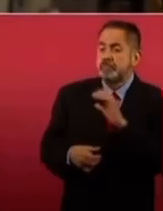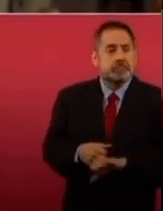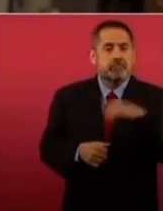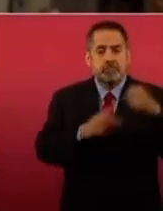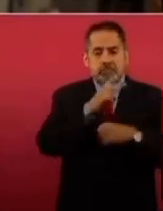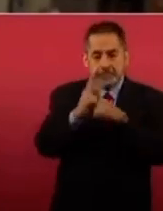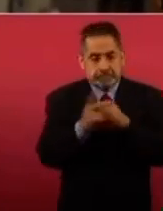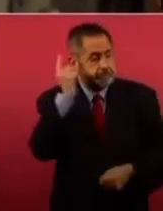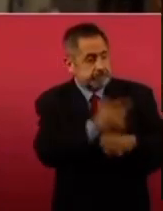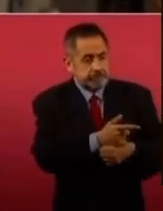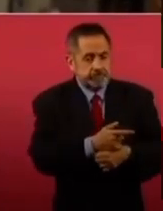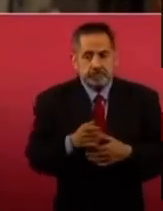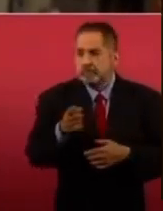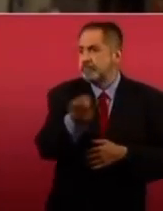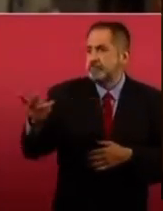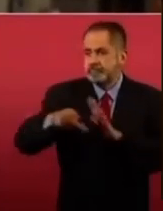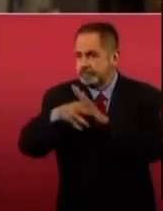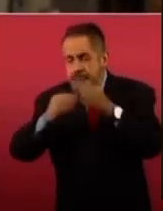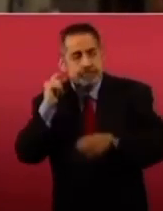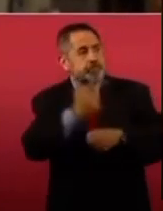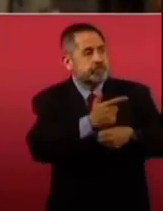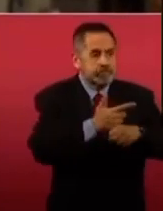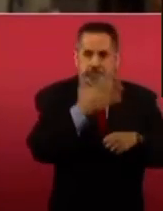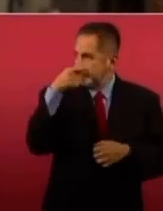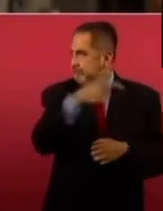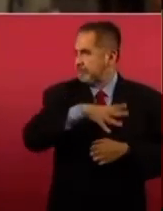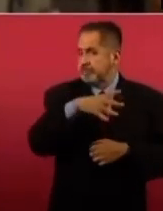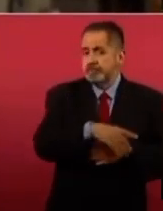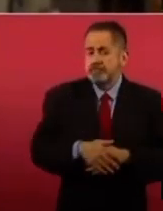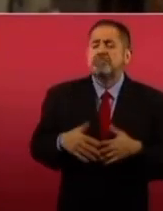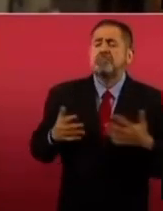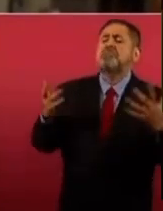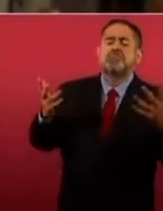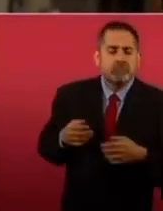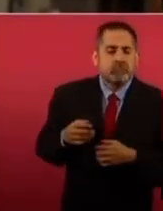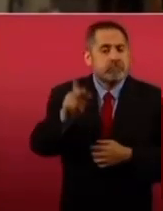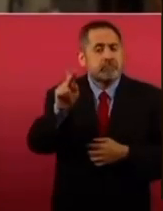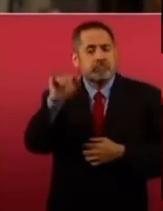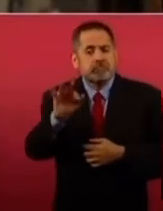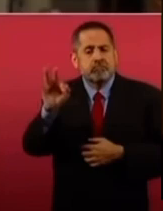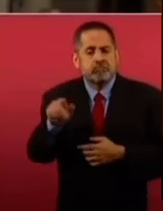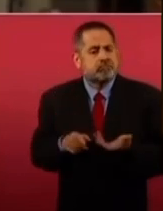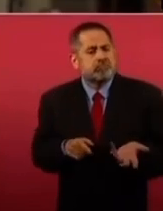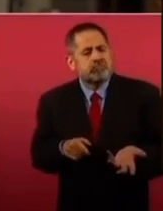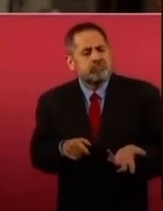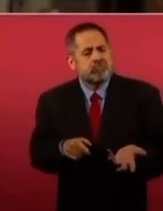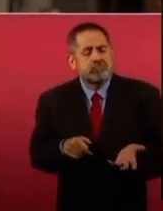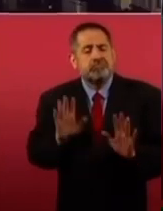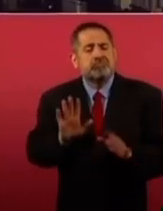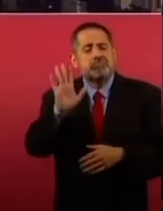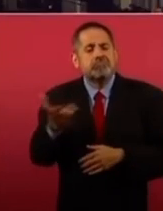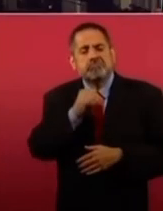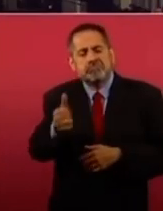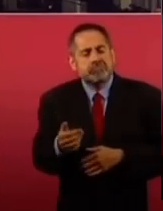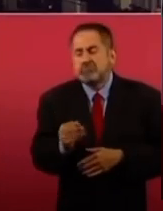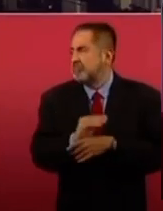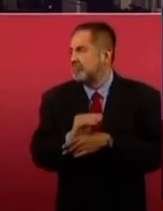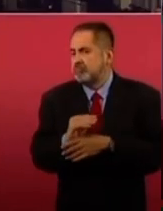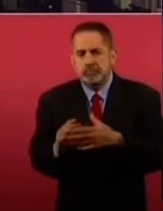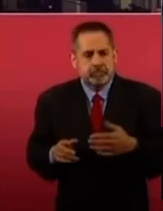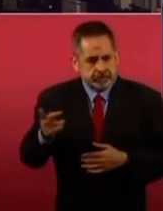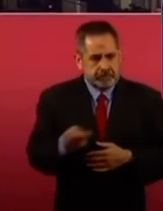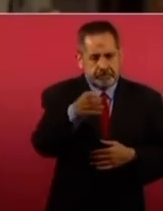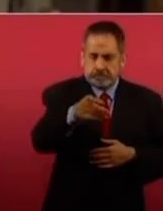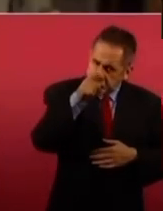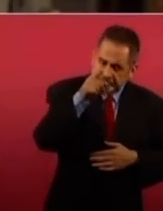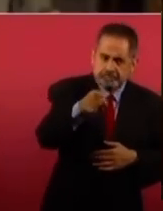los localizamos o lo localizan las compañeras periodistas o sabemos dónde están y el Poder Judicial parece que está pasando de noche. Presidente, la pregunta directa